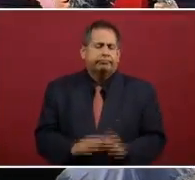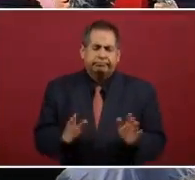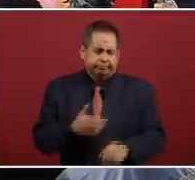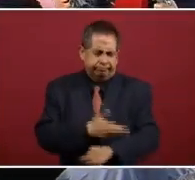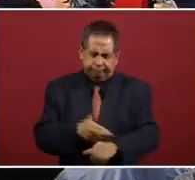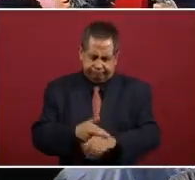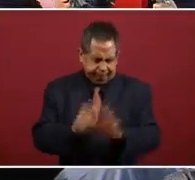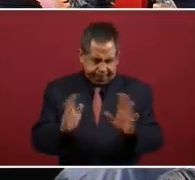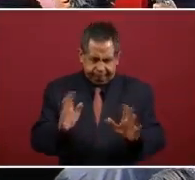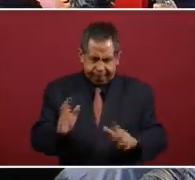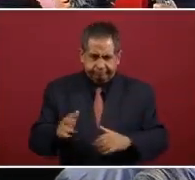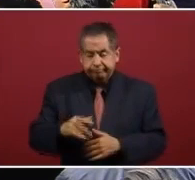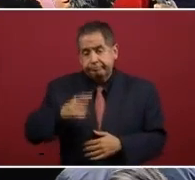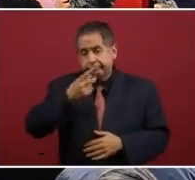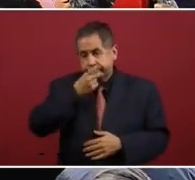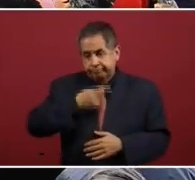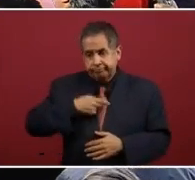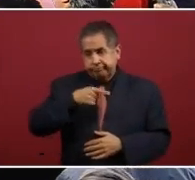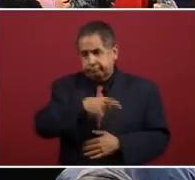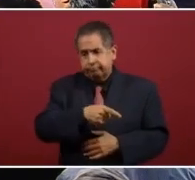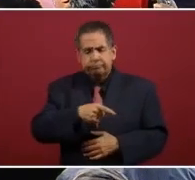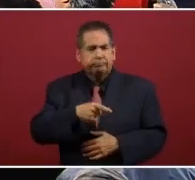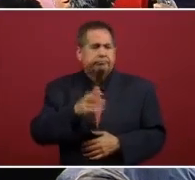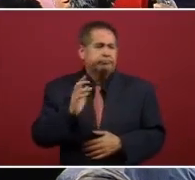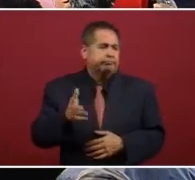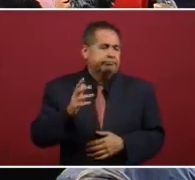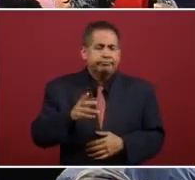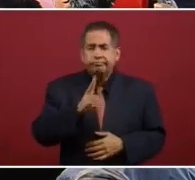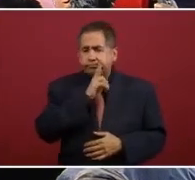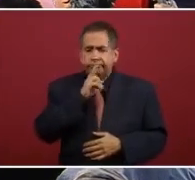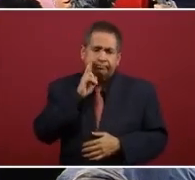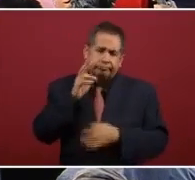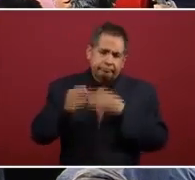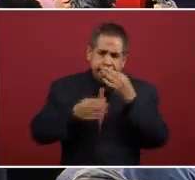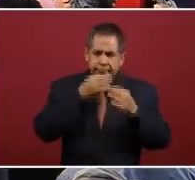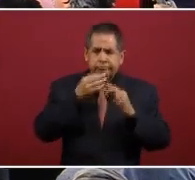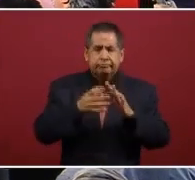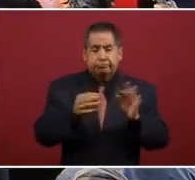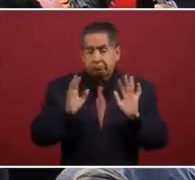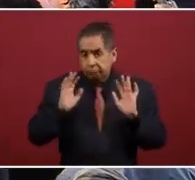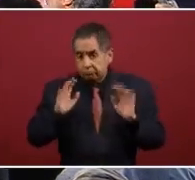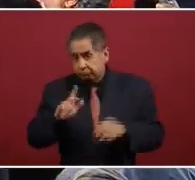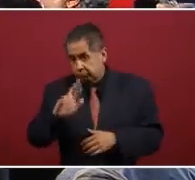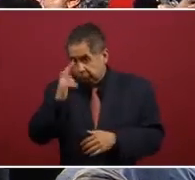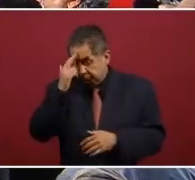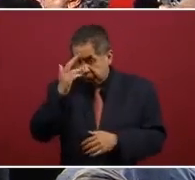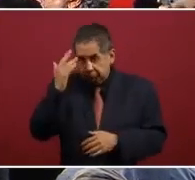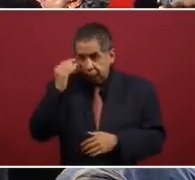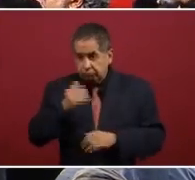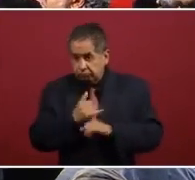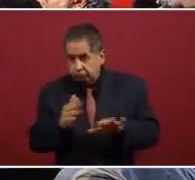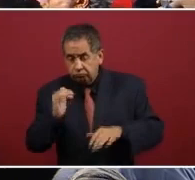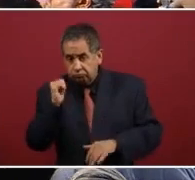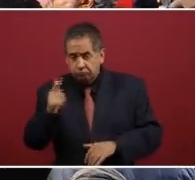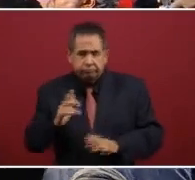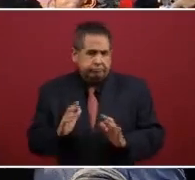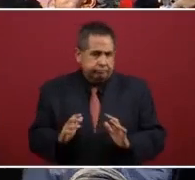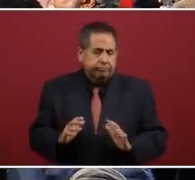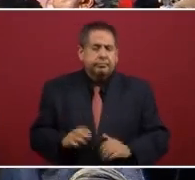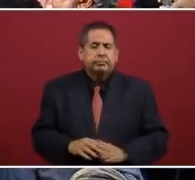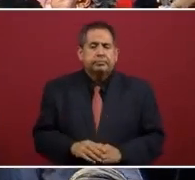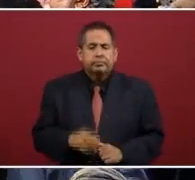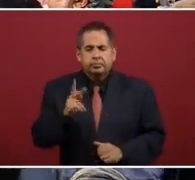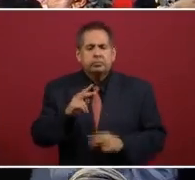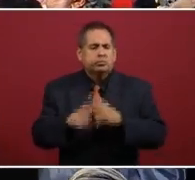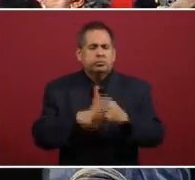Incluso me dijo que iba a notificarlo, no sé si sacó algún informe al respecto, pero